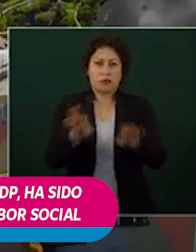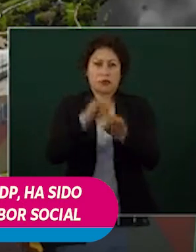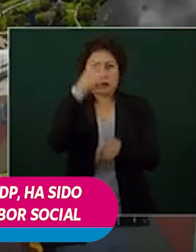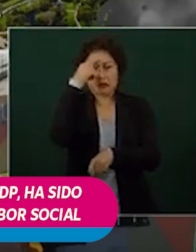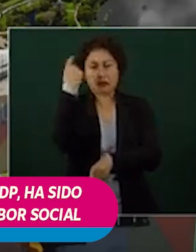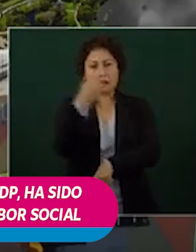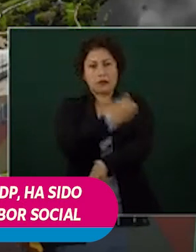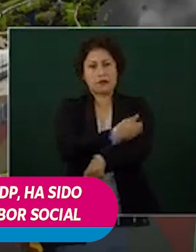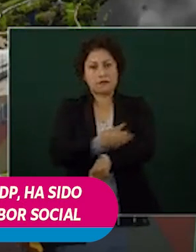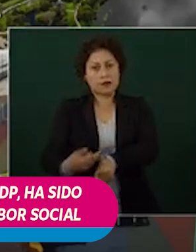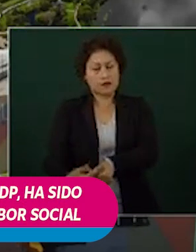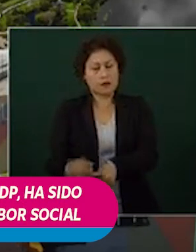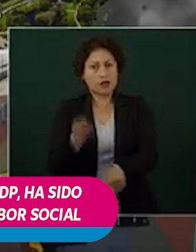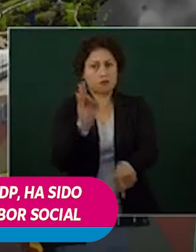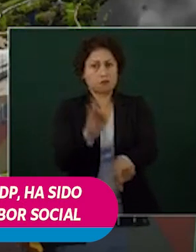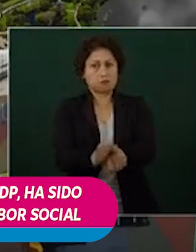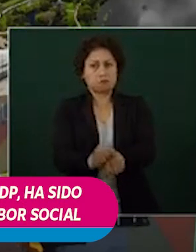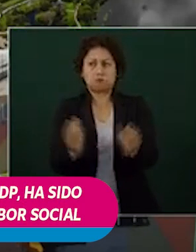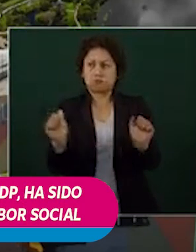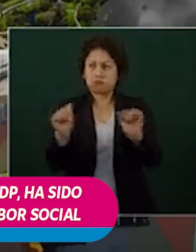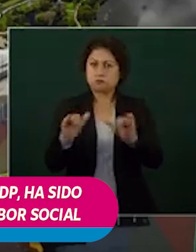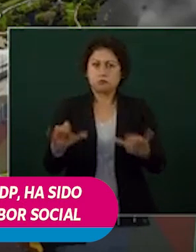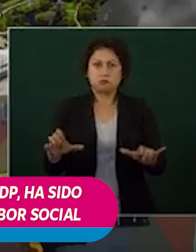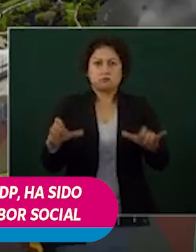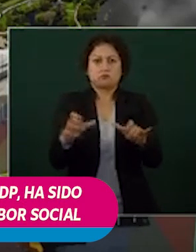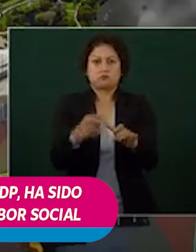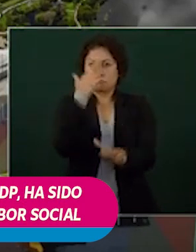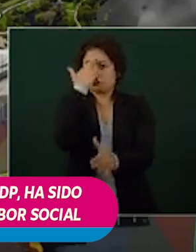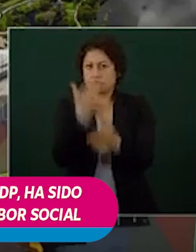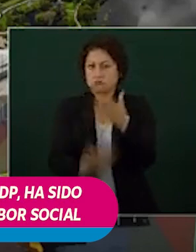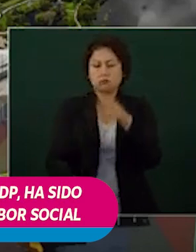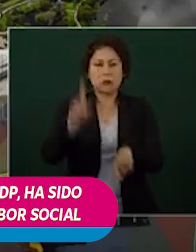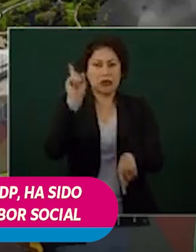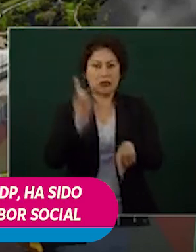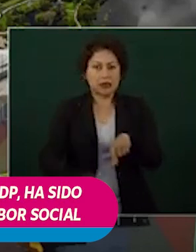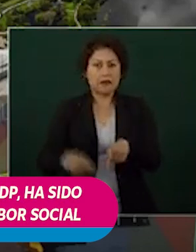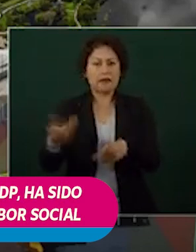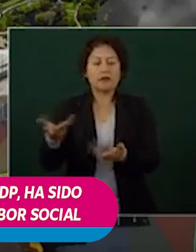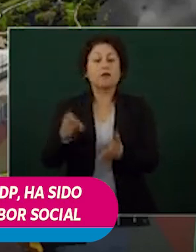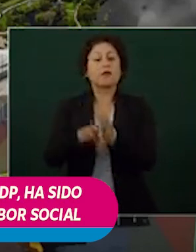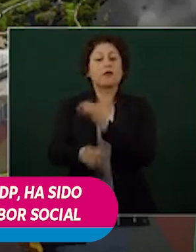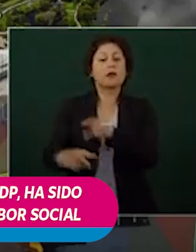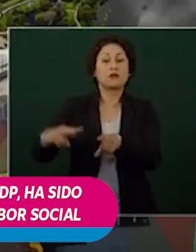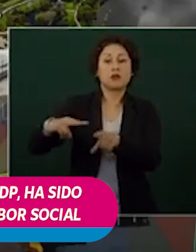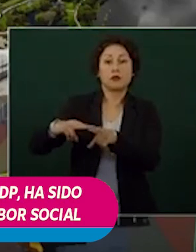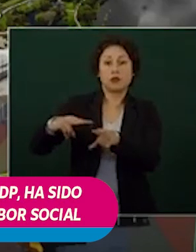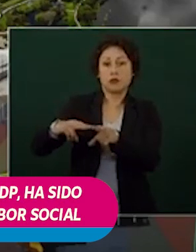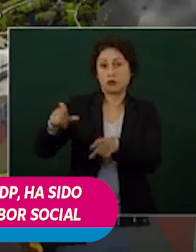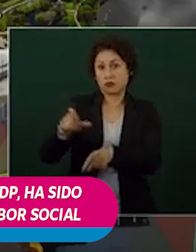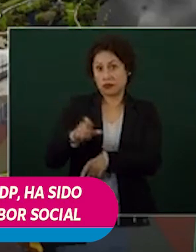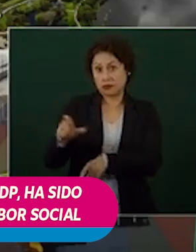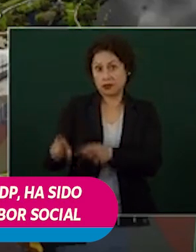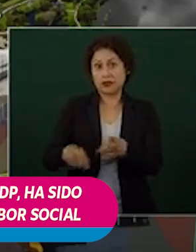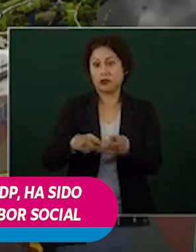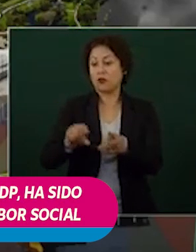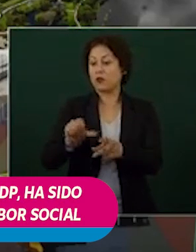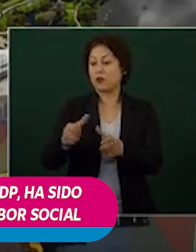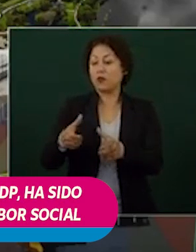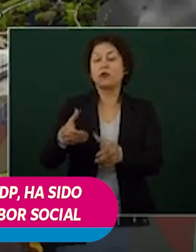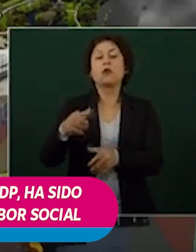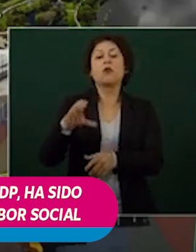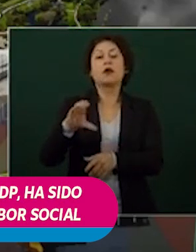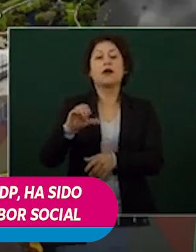disminución de los delitos en la atención a las causas, el Parque Ecológico de Xochimilco, Gran Canal, etcétera.